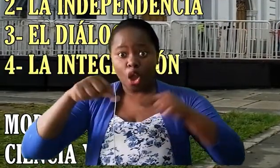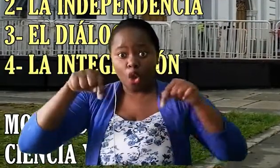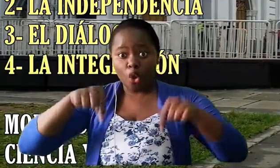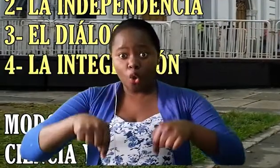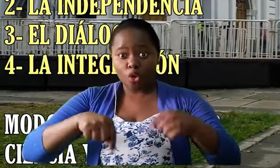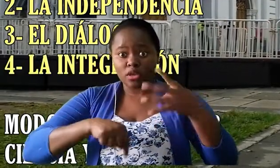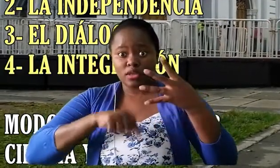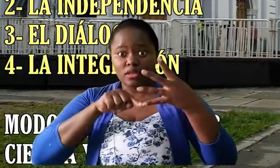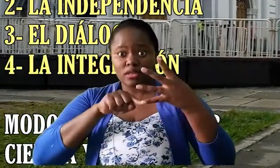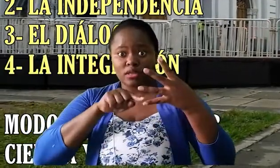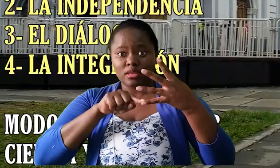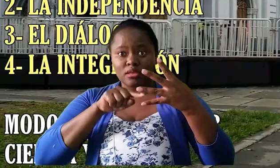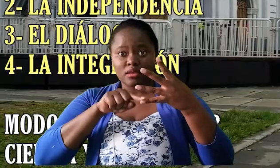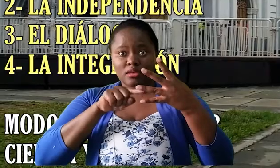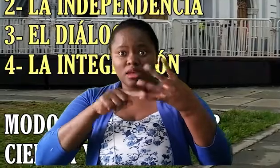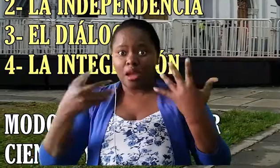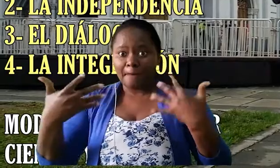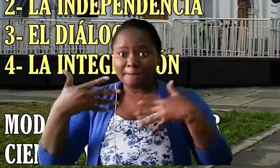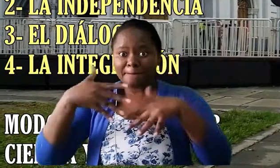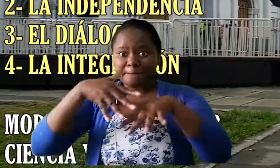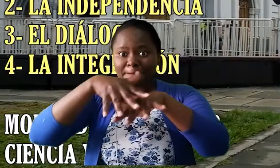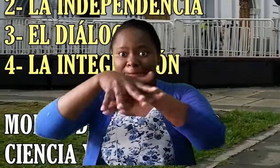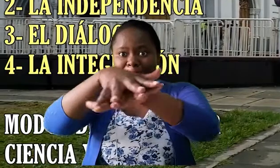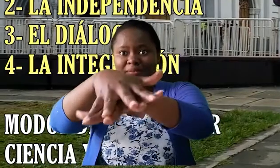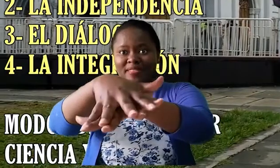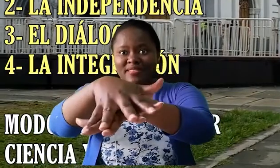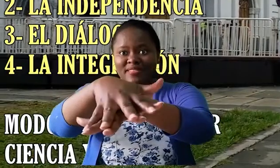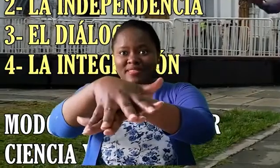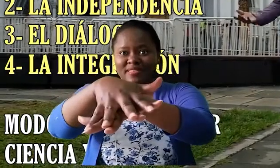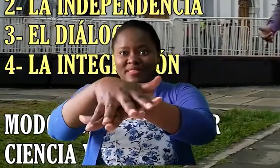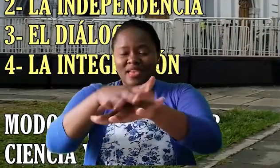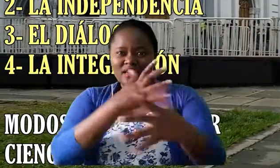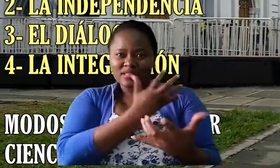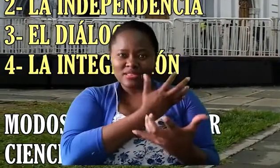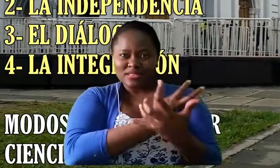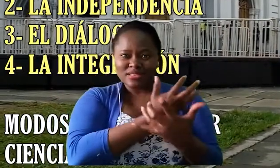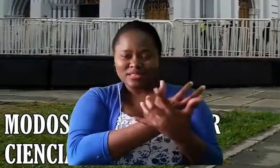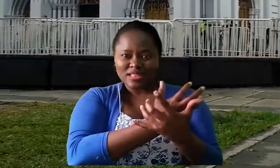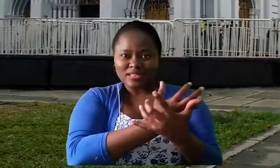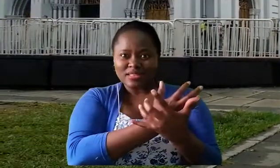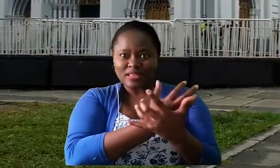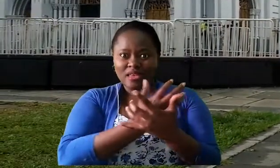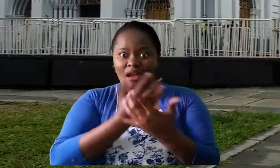integración entre ciencia y religión. Bienvenidos.